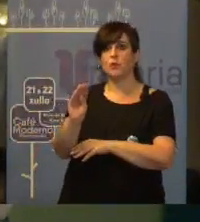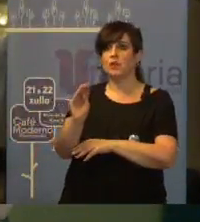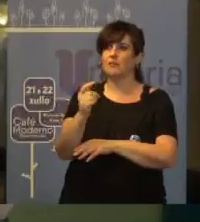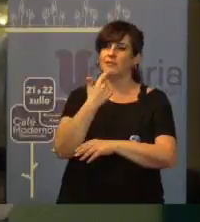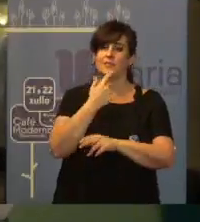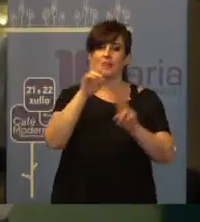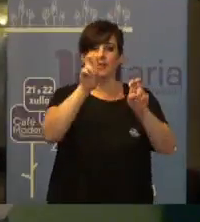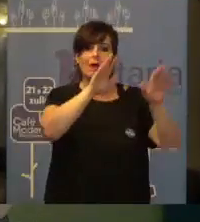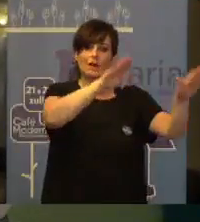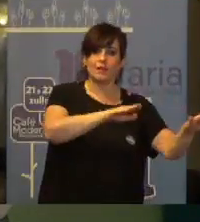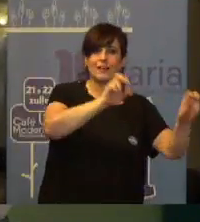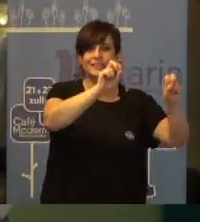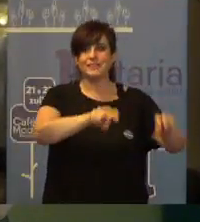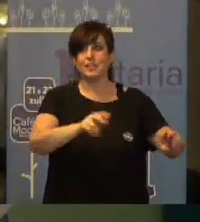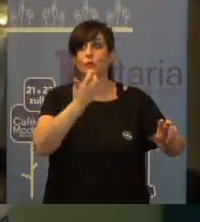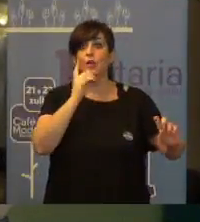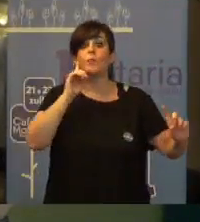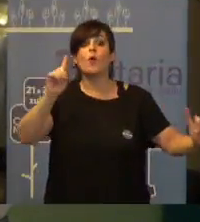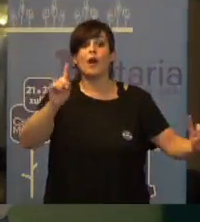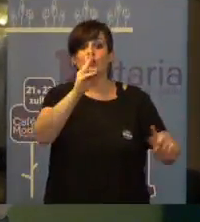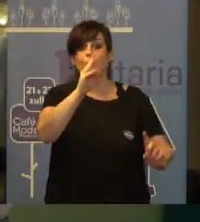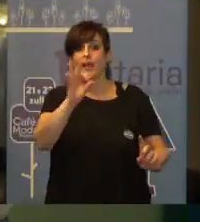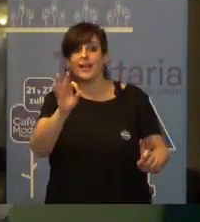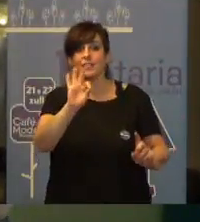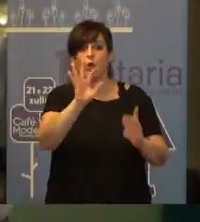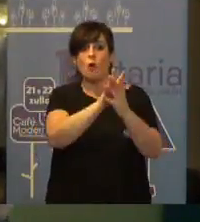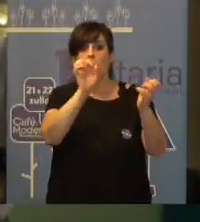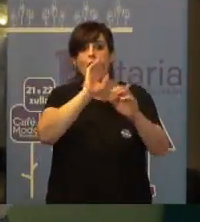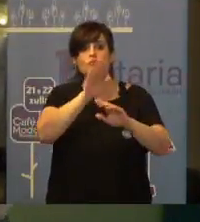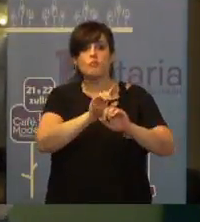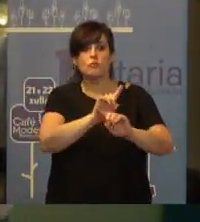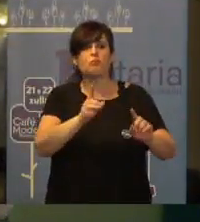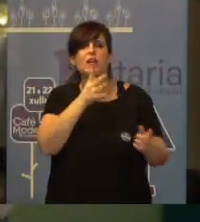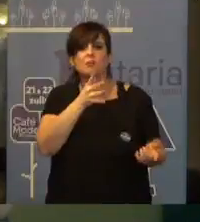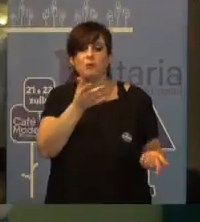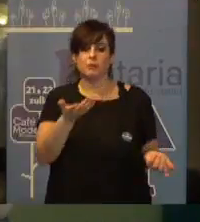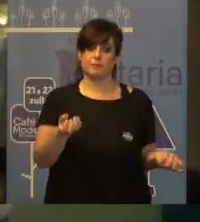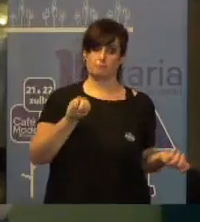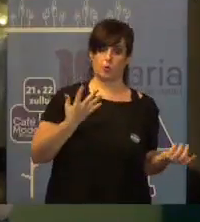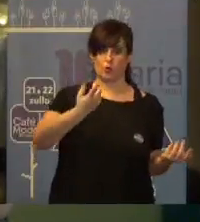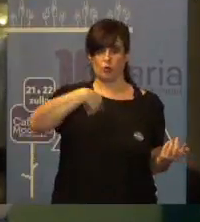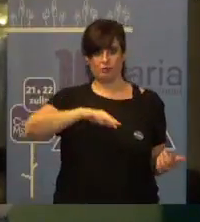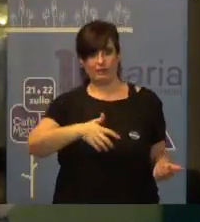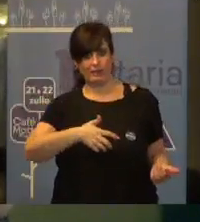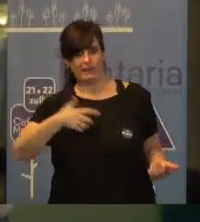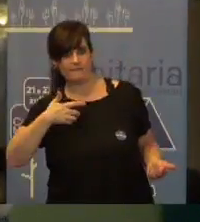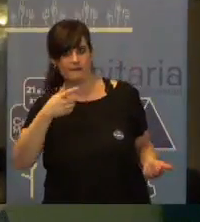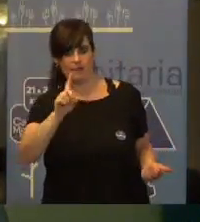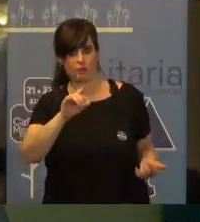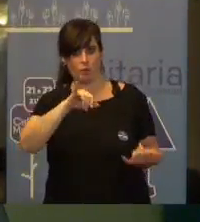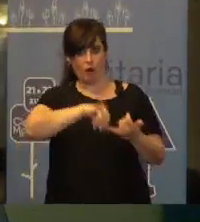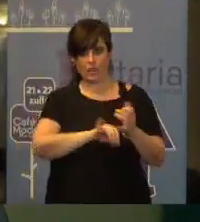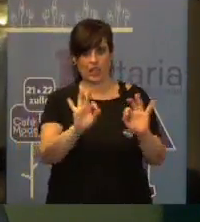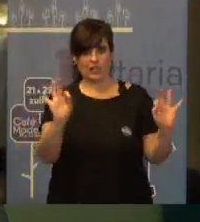deslealdade, se non cumple o PS o pacto, e ela decía, bueno, nos non nos imos enfadar, non somos noivos, que